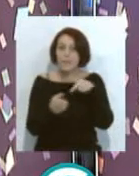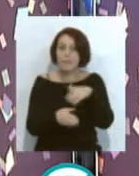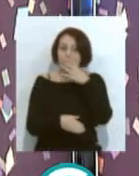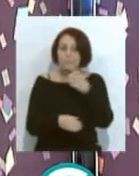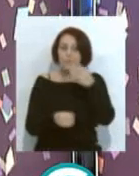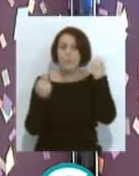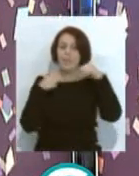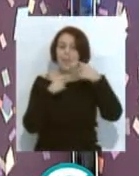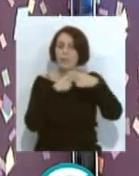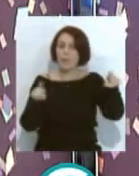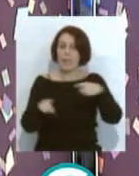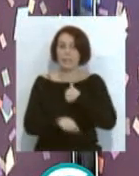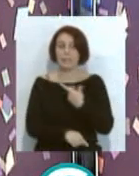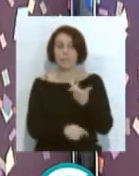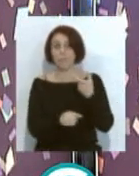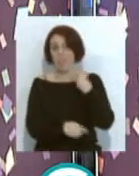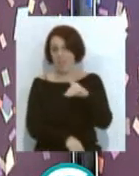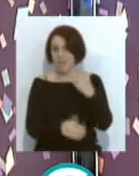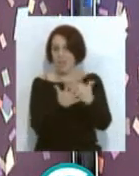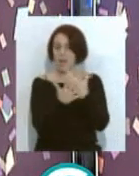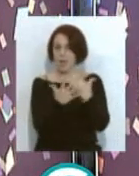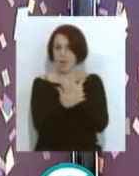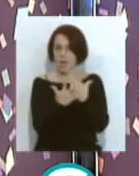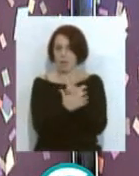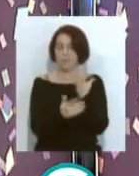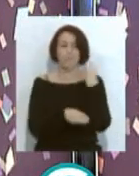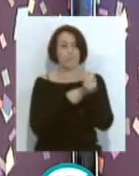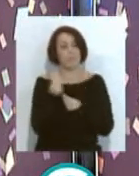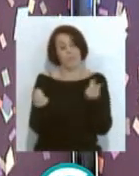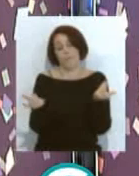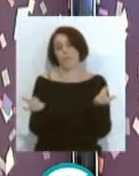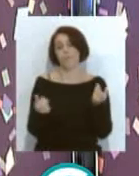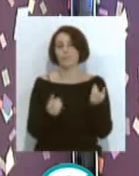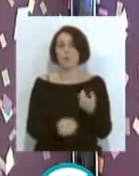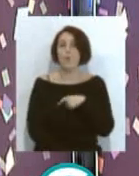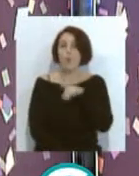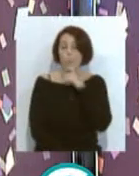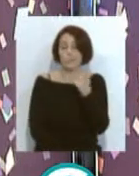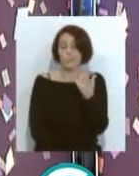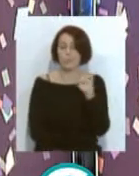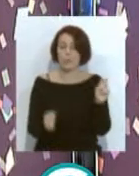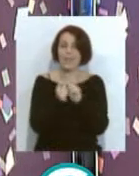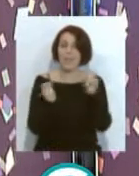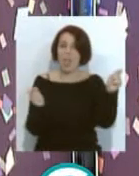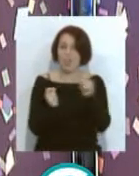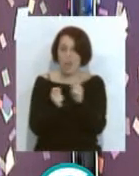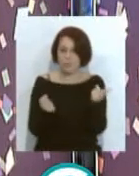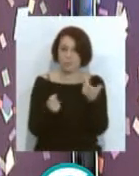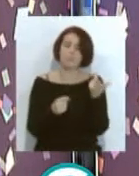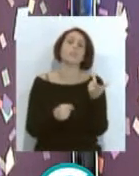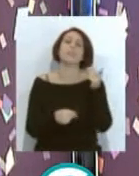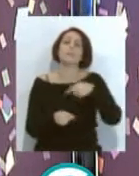ensayos diferentes que, como bien nos ha explicado David, se están haciendo, bueno, pues evidentemente desde la distancia y por